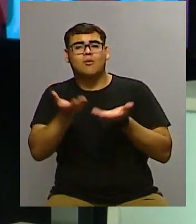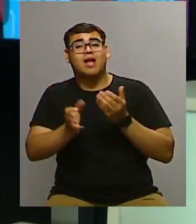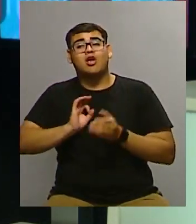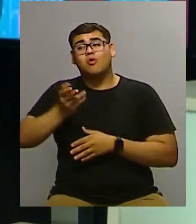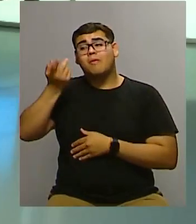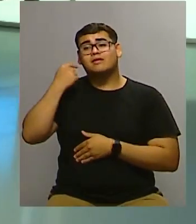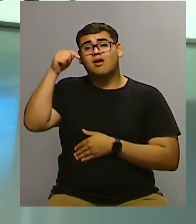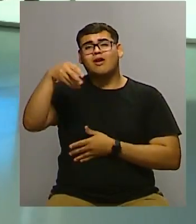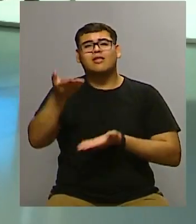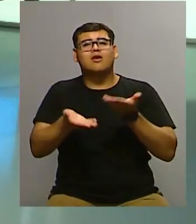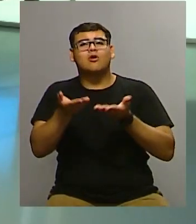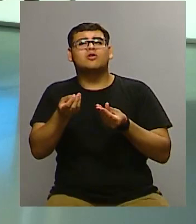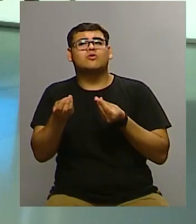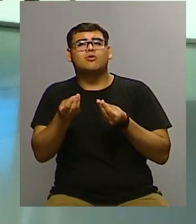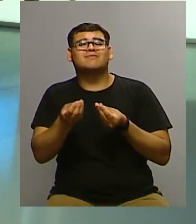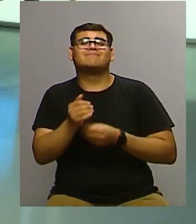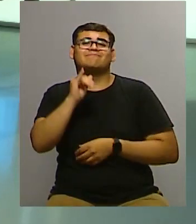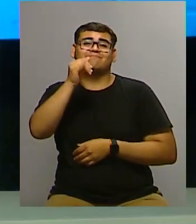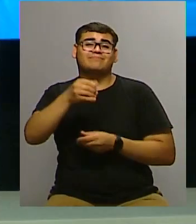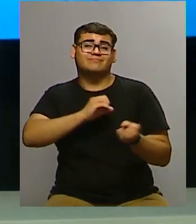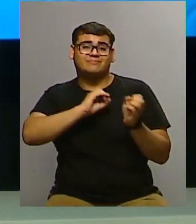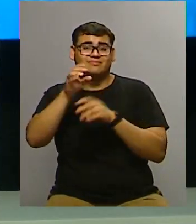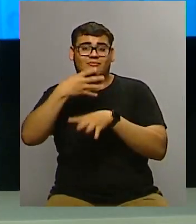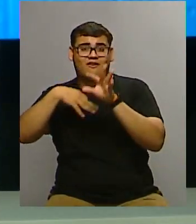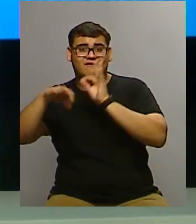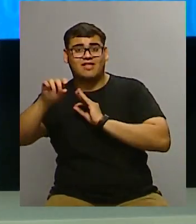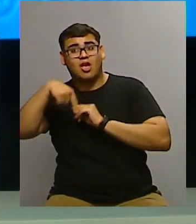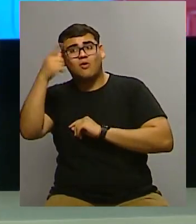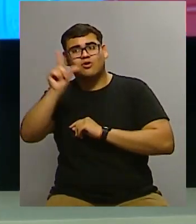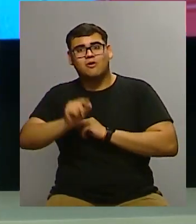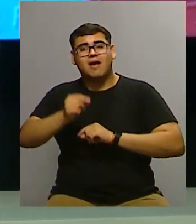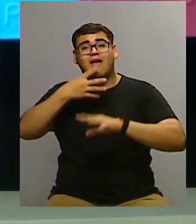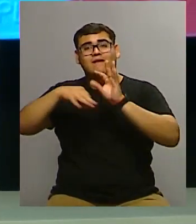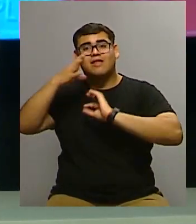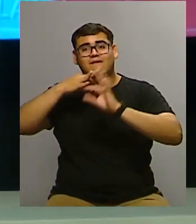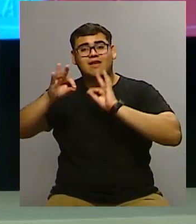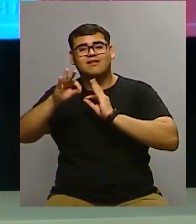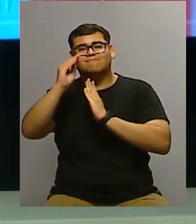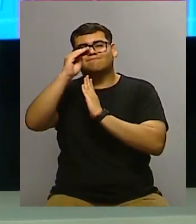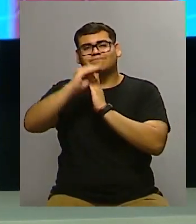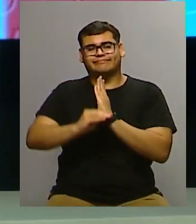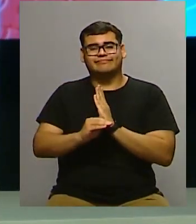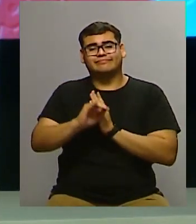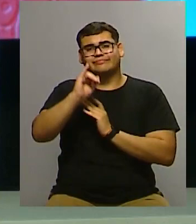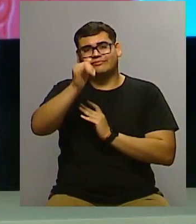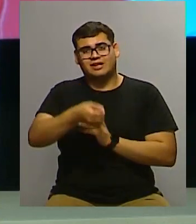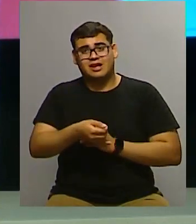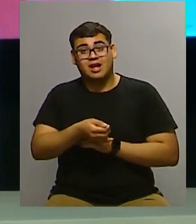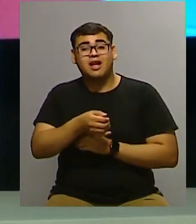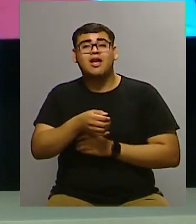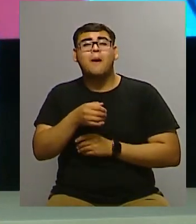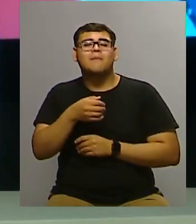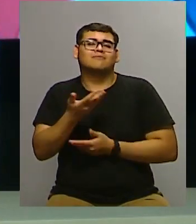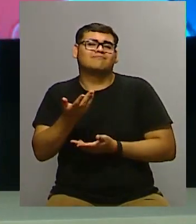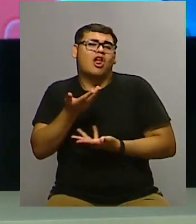pasado? Hemos caído en exportaciones y es lógico que hayamos caído. La mayoría de los países han caído en